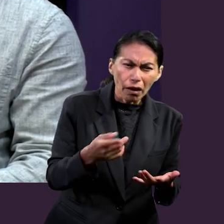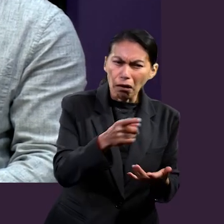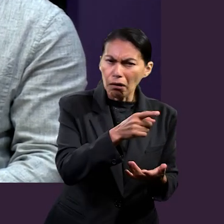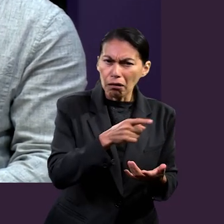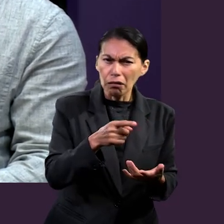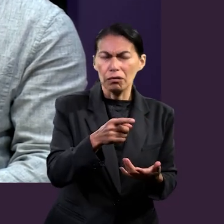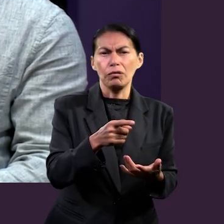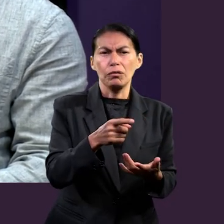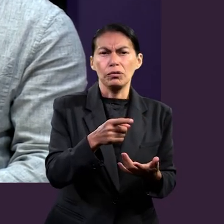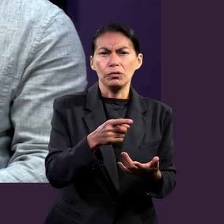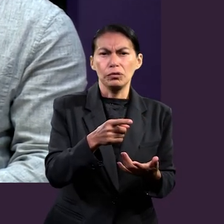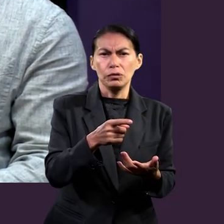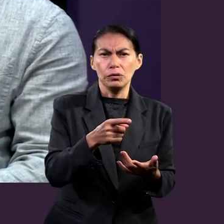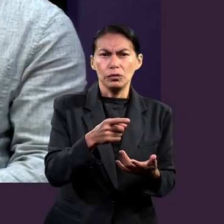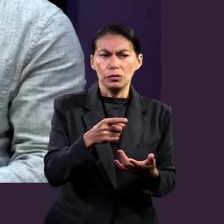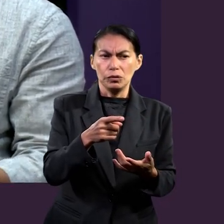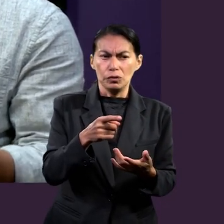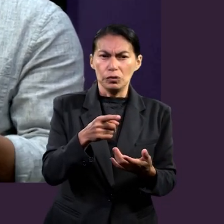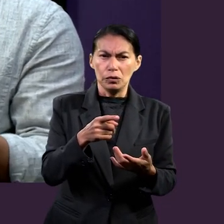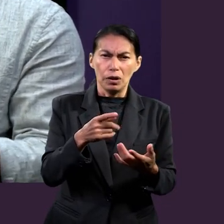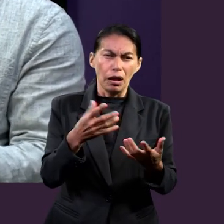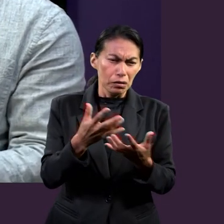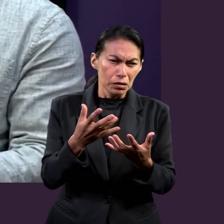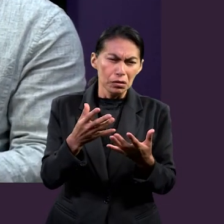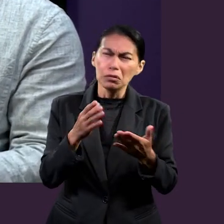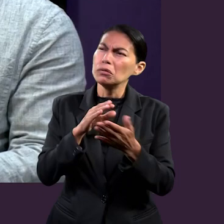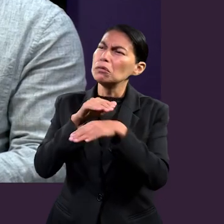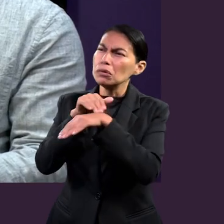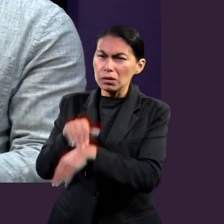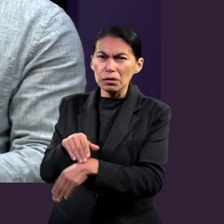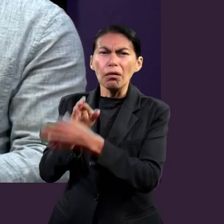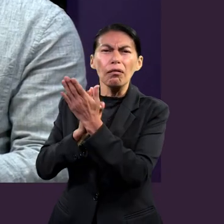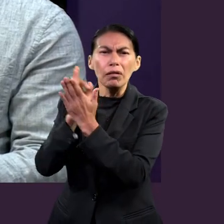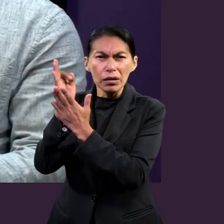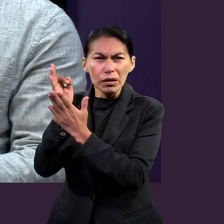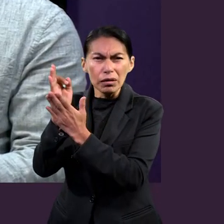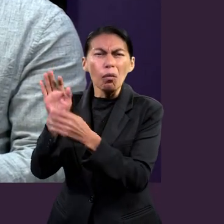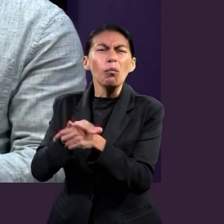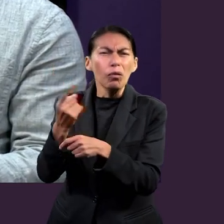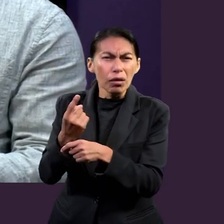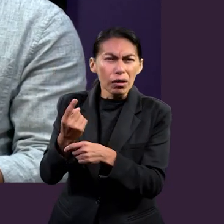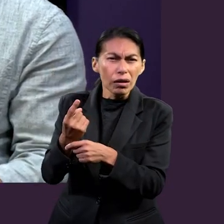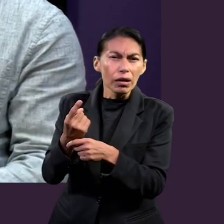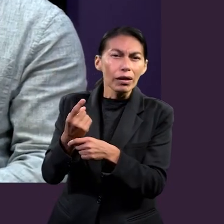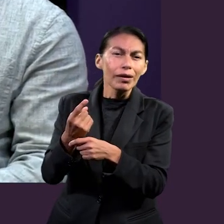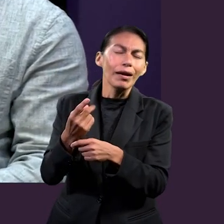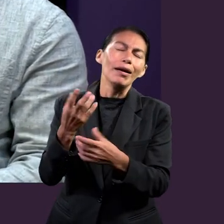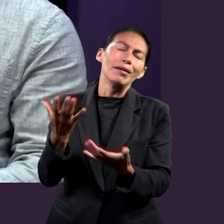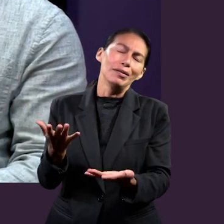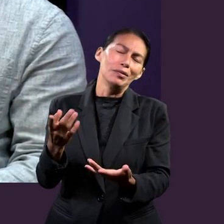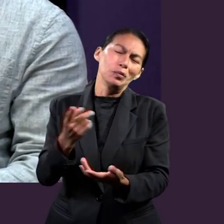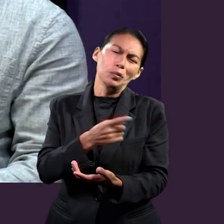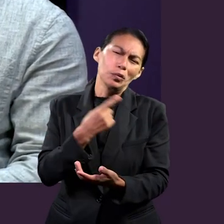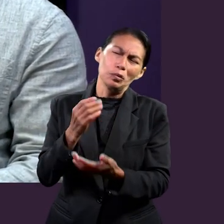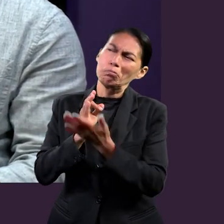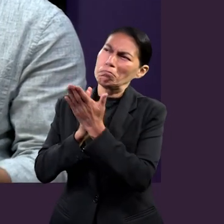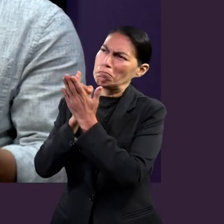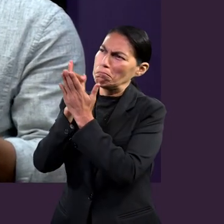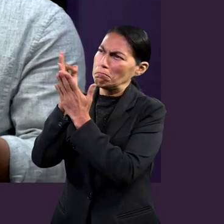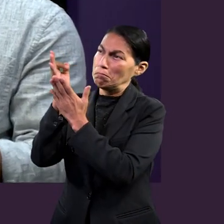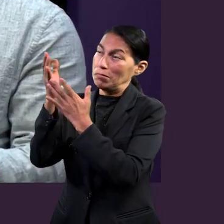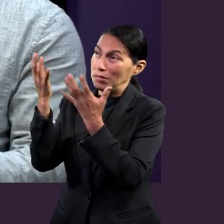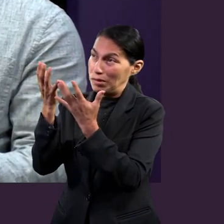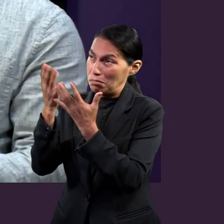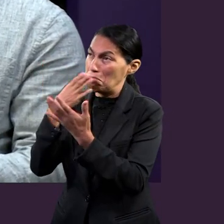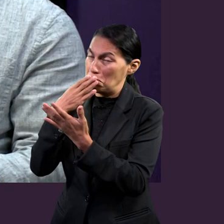de la iglesia de efesios seguir ese camino. O sea, se refiere mucho a la forma de conducir. Más adelante, pues,